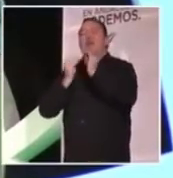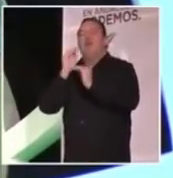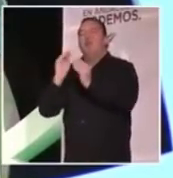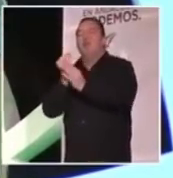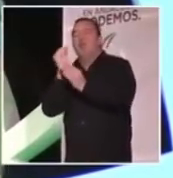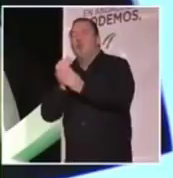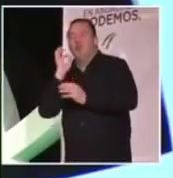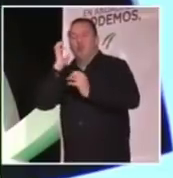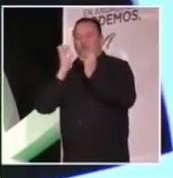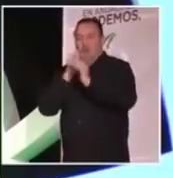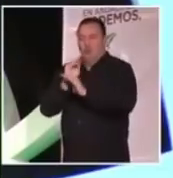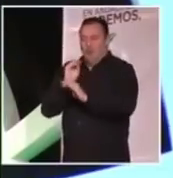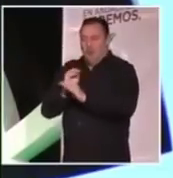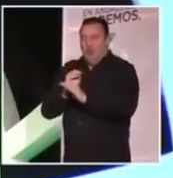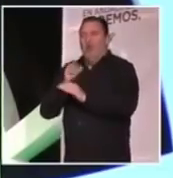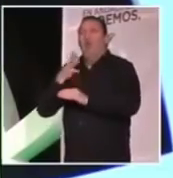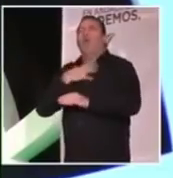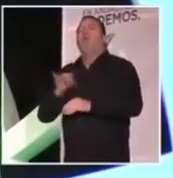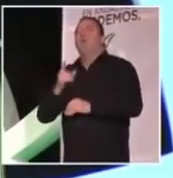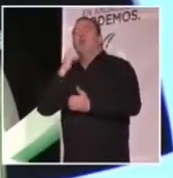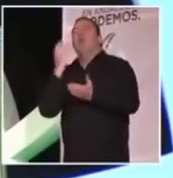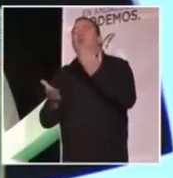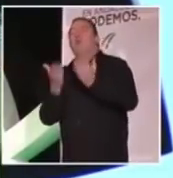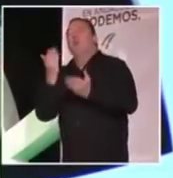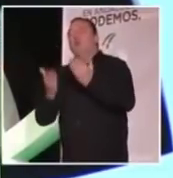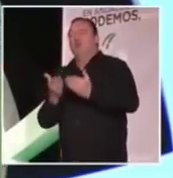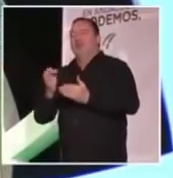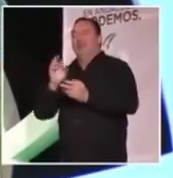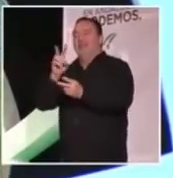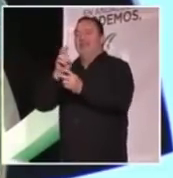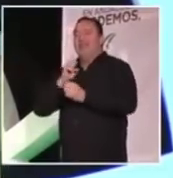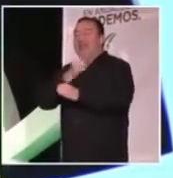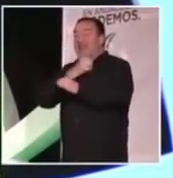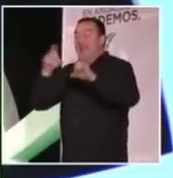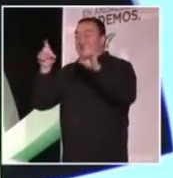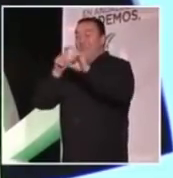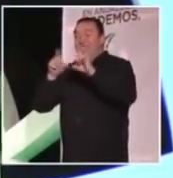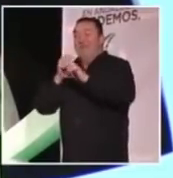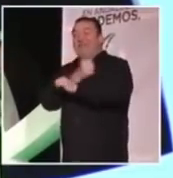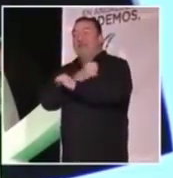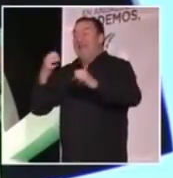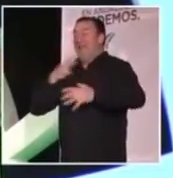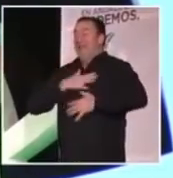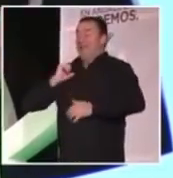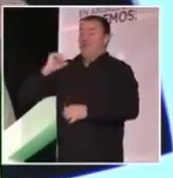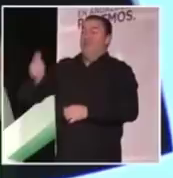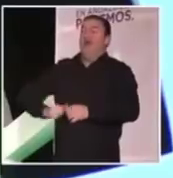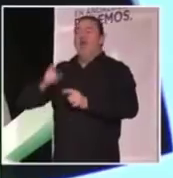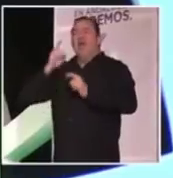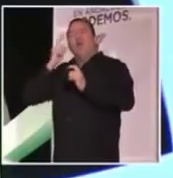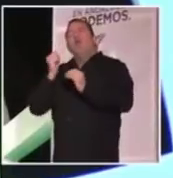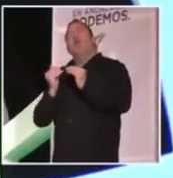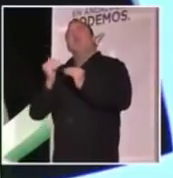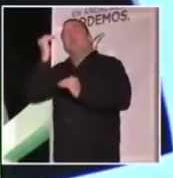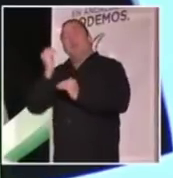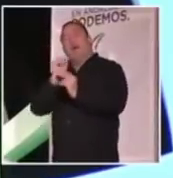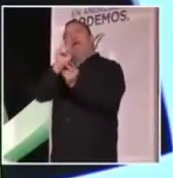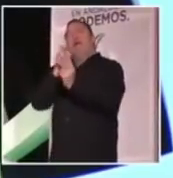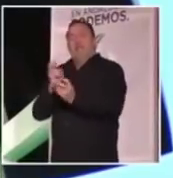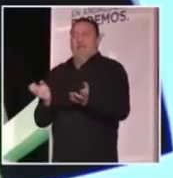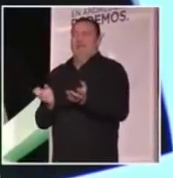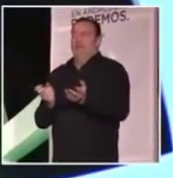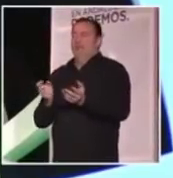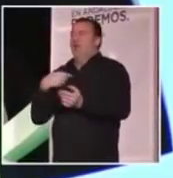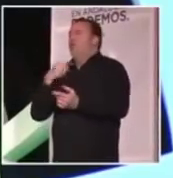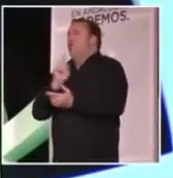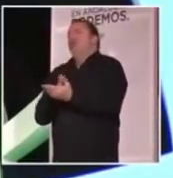Logramos racionalizar la justicia fiscal y que las grandes empresas y los grandes patrimonios se esfuercen un poco más. No